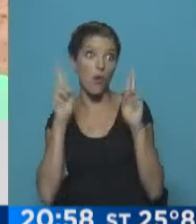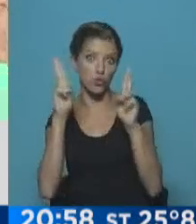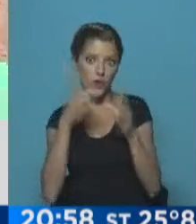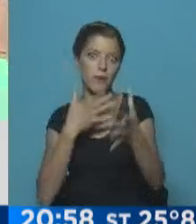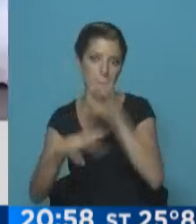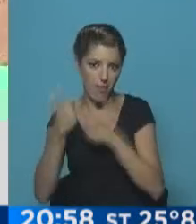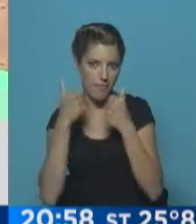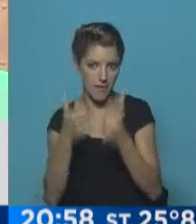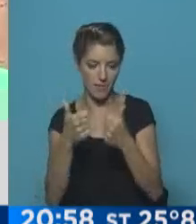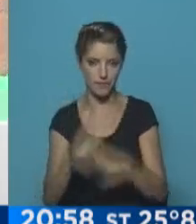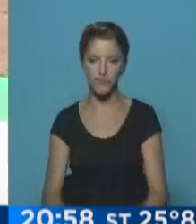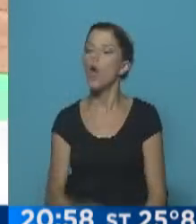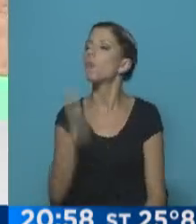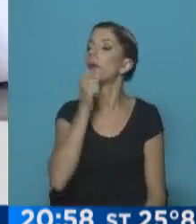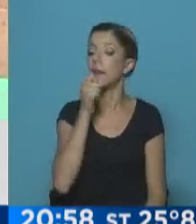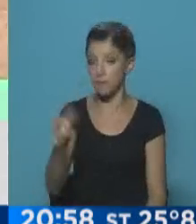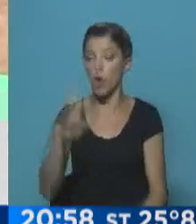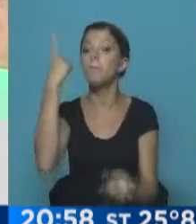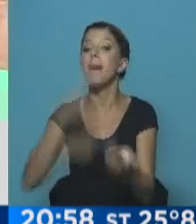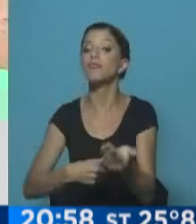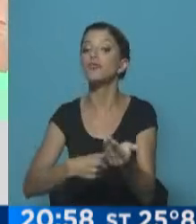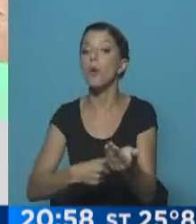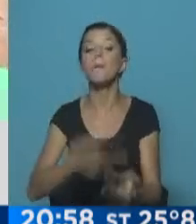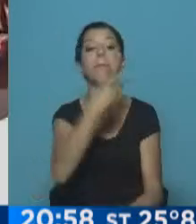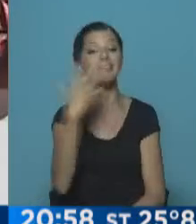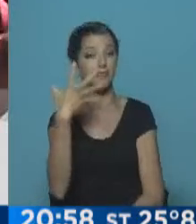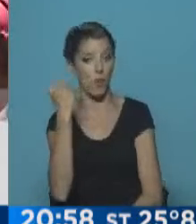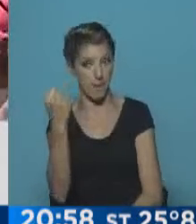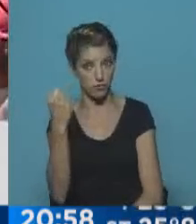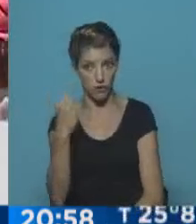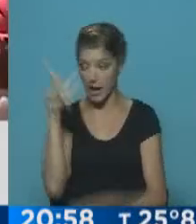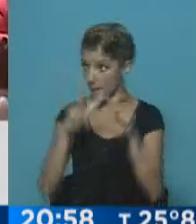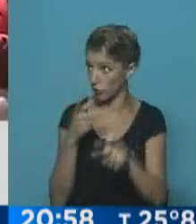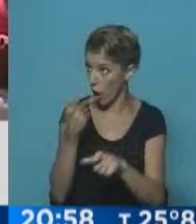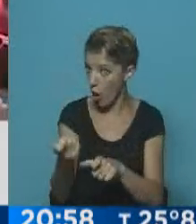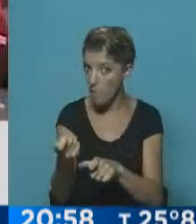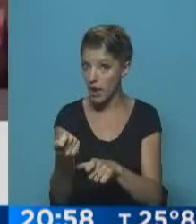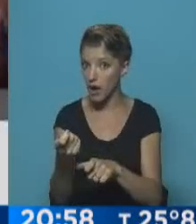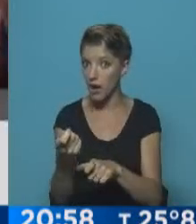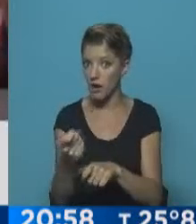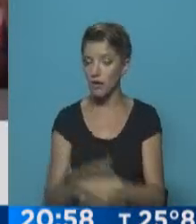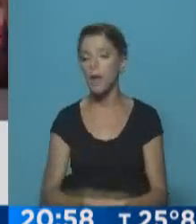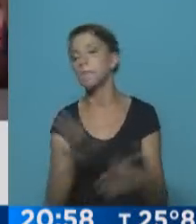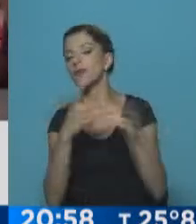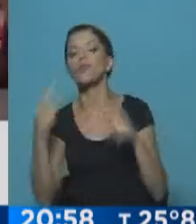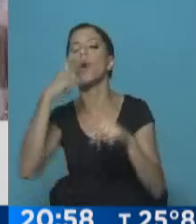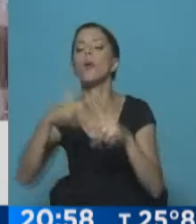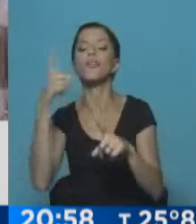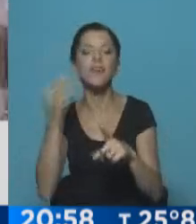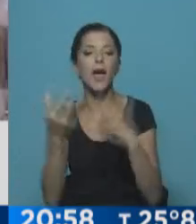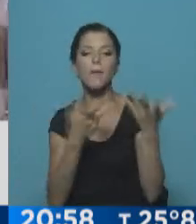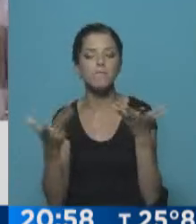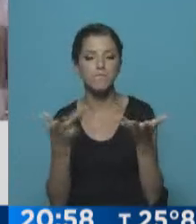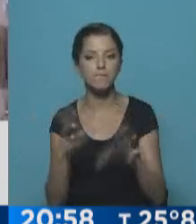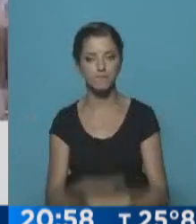vende bien. Por ejemplo, ¿cuál es el precio de los panchos? 25. ¿La gente consume mucho? ¿Por promedio, por ejemplo, por día, cuánta plata puedes